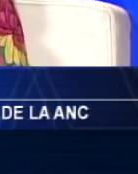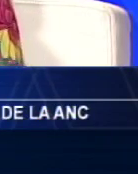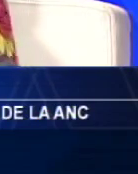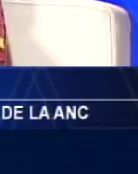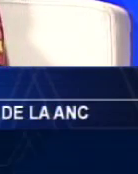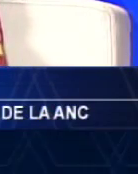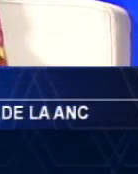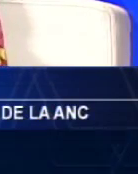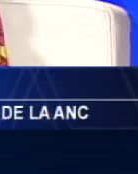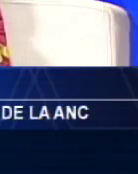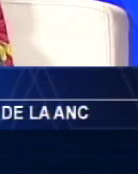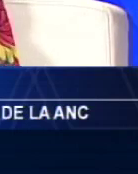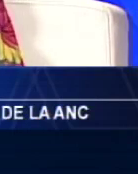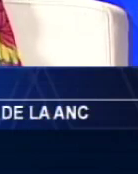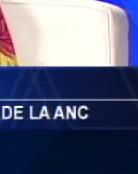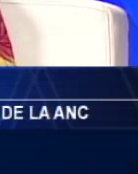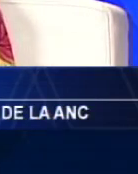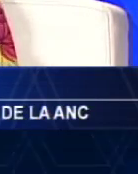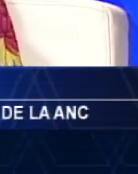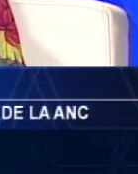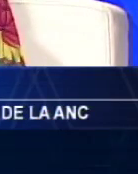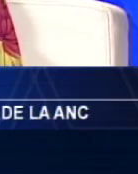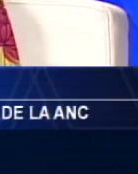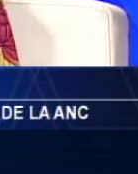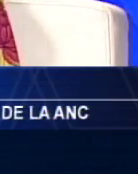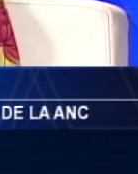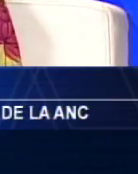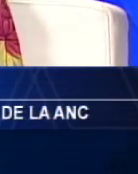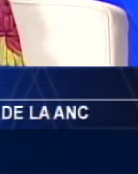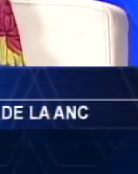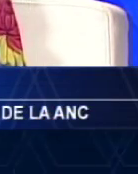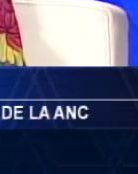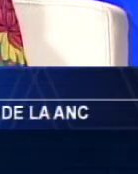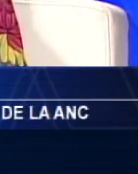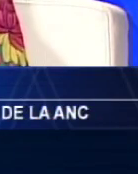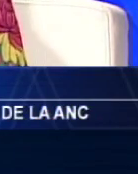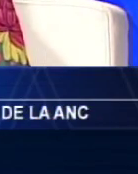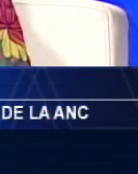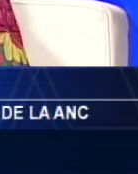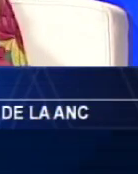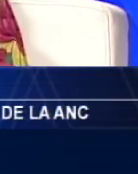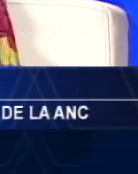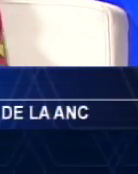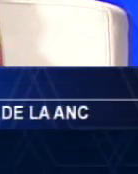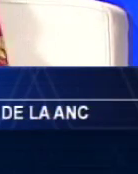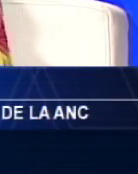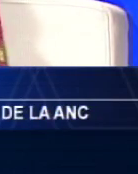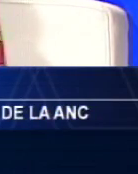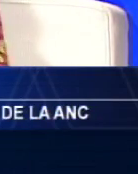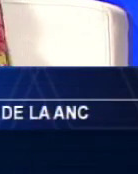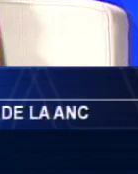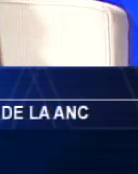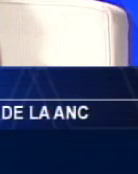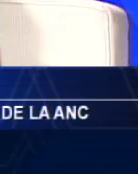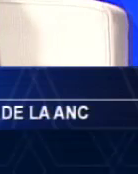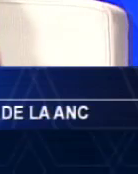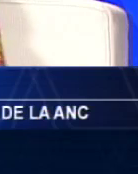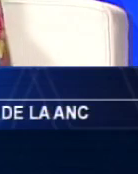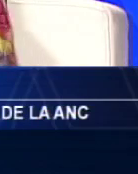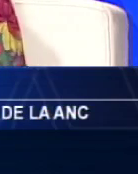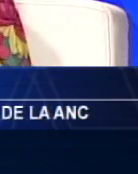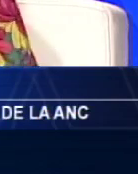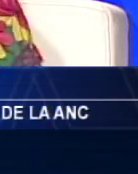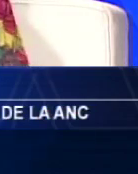le hable claro a su militancia, a sus seguidores, que no puede utilizar argumentos